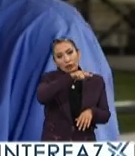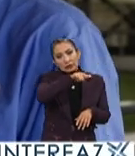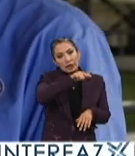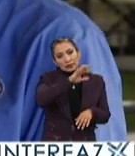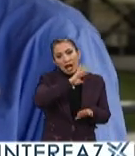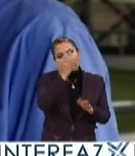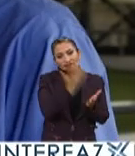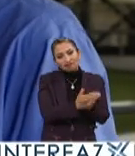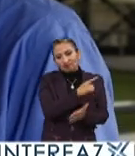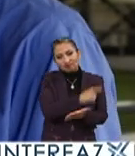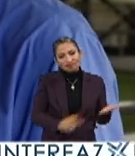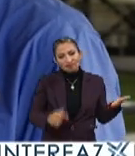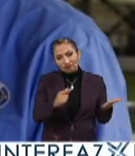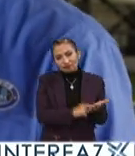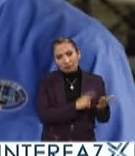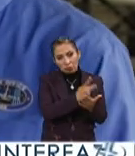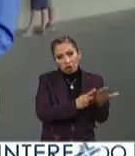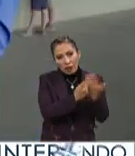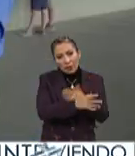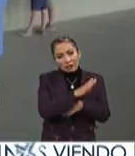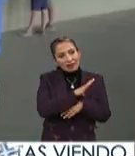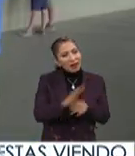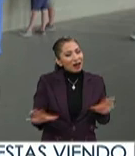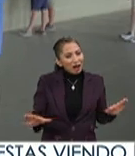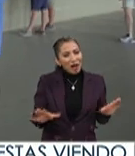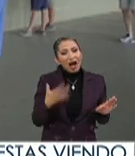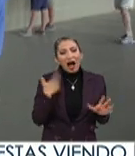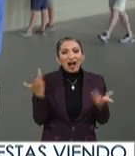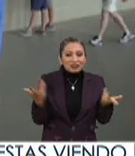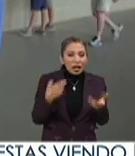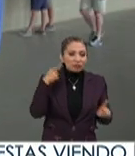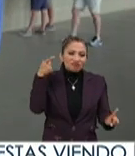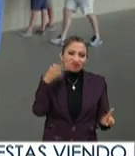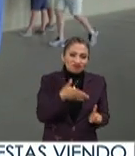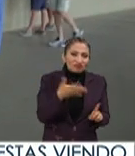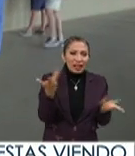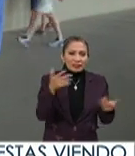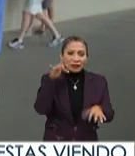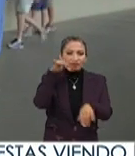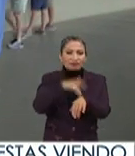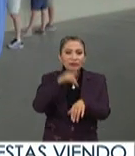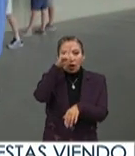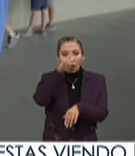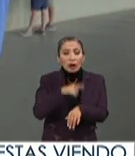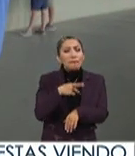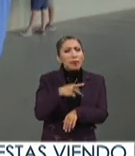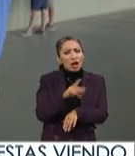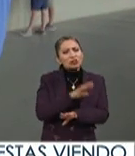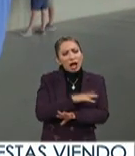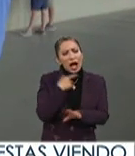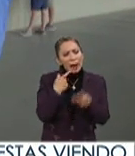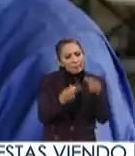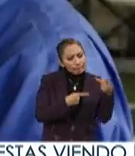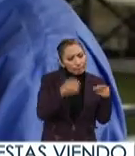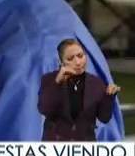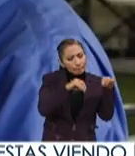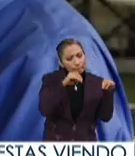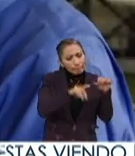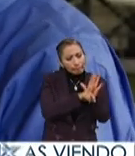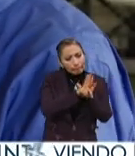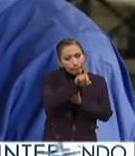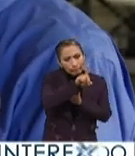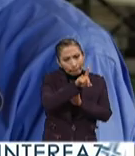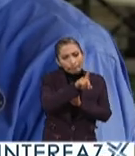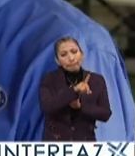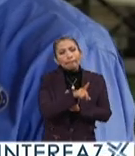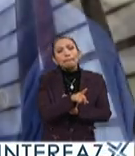no hubo vuelos, se canceló el programa porque ya habíamos logrado la meta de llegar a la Luna, pero ya estaba en producción este cohete